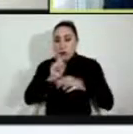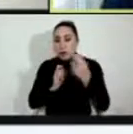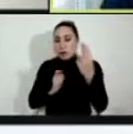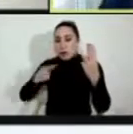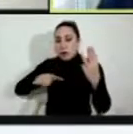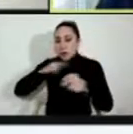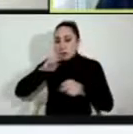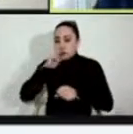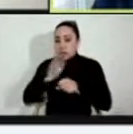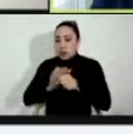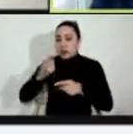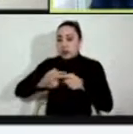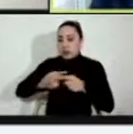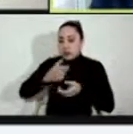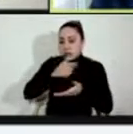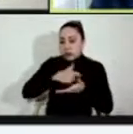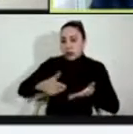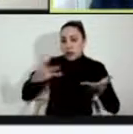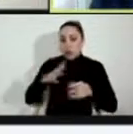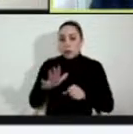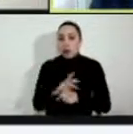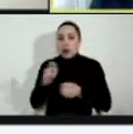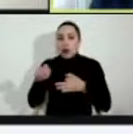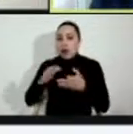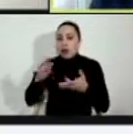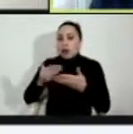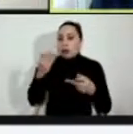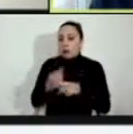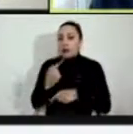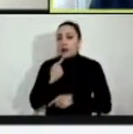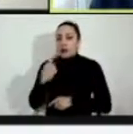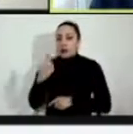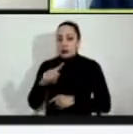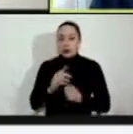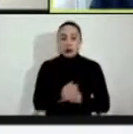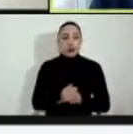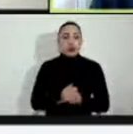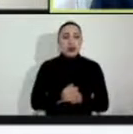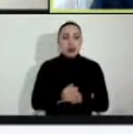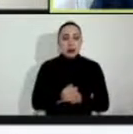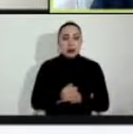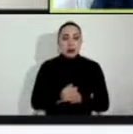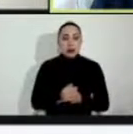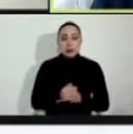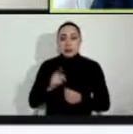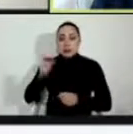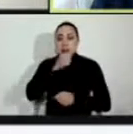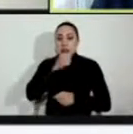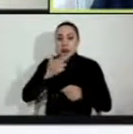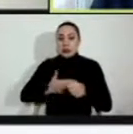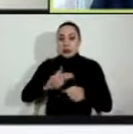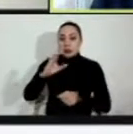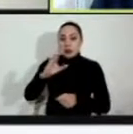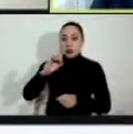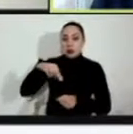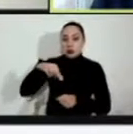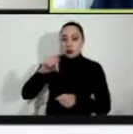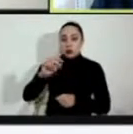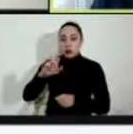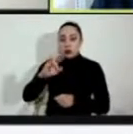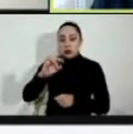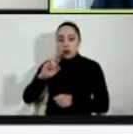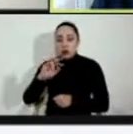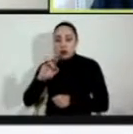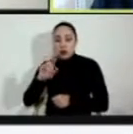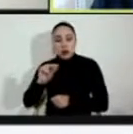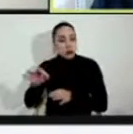de las denuncias realizadas. En razón de que la respuesta brindada por la Secretaría de la Contraloría no atiende a la solicitud realizada